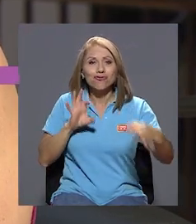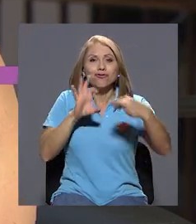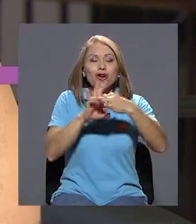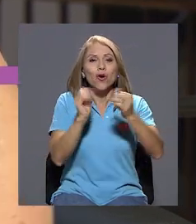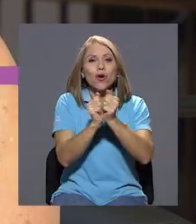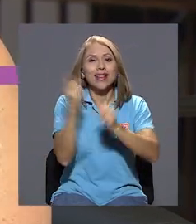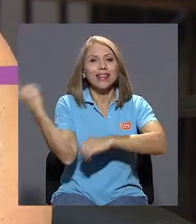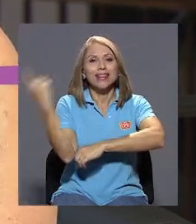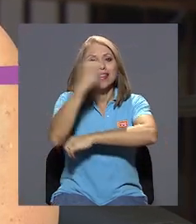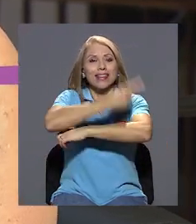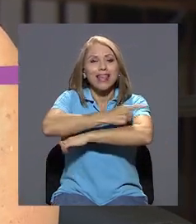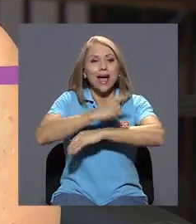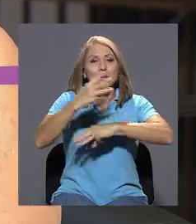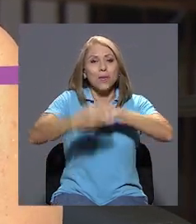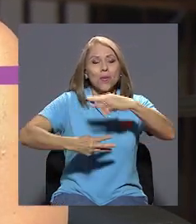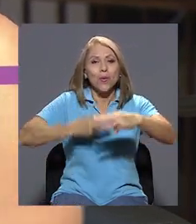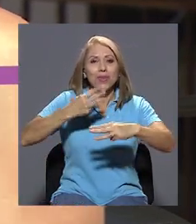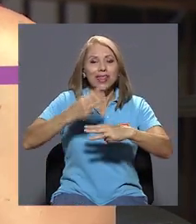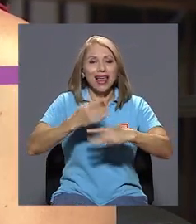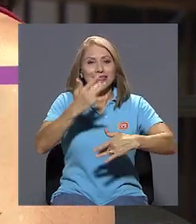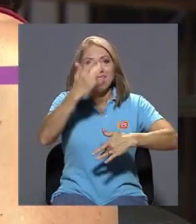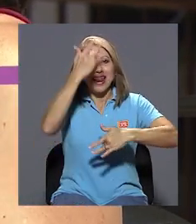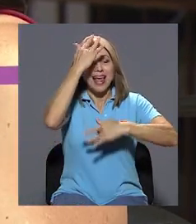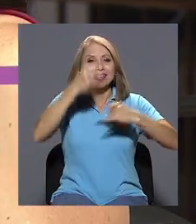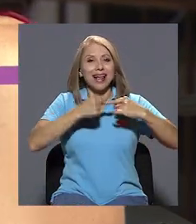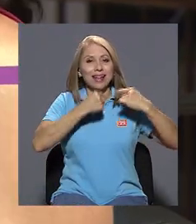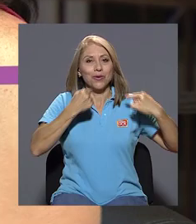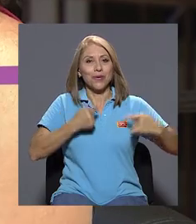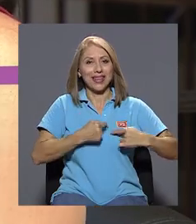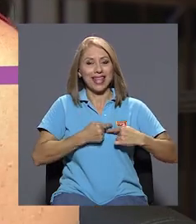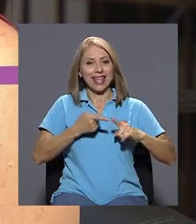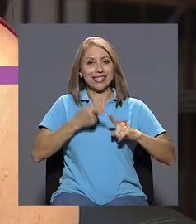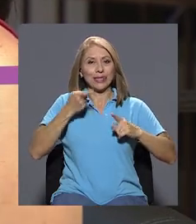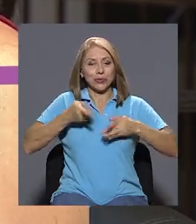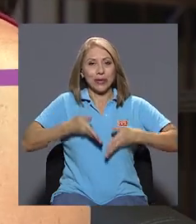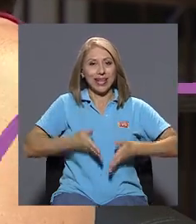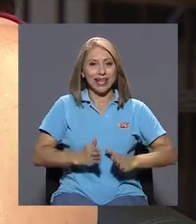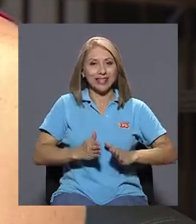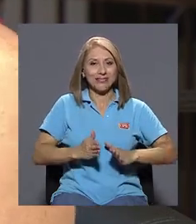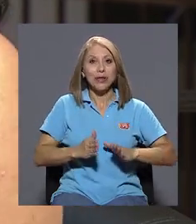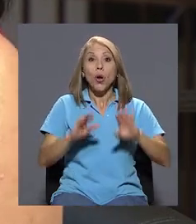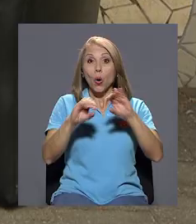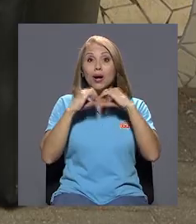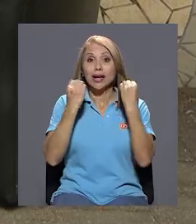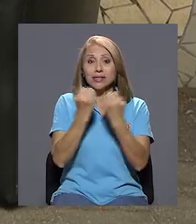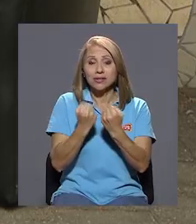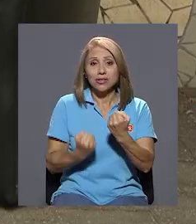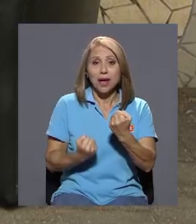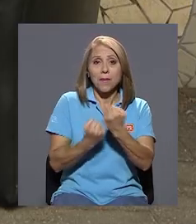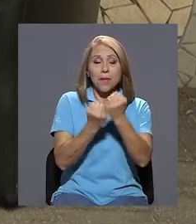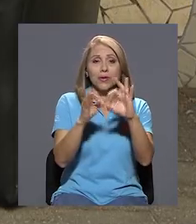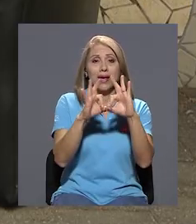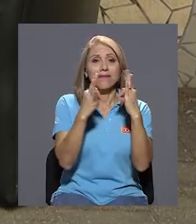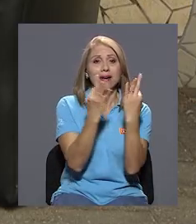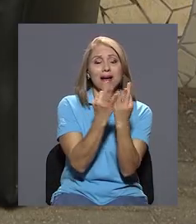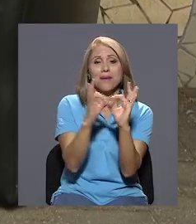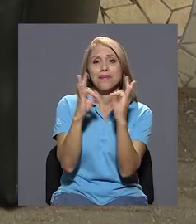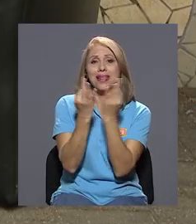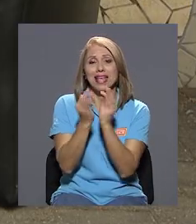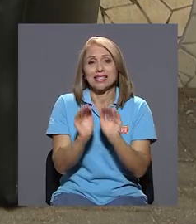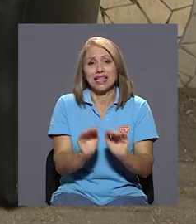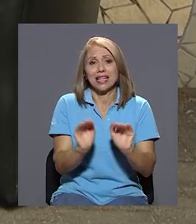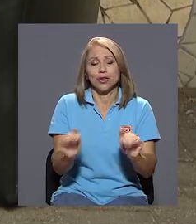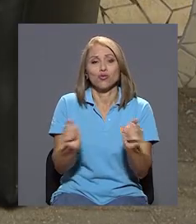Día Mundial de las Cardiopatías Congénitas a pues, este tema de las organizaciones que apoyan a familias